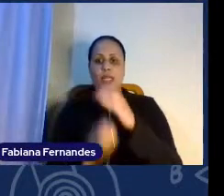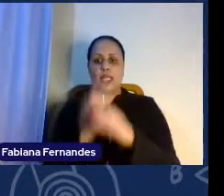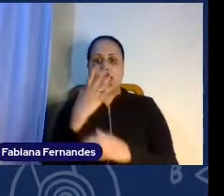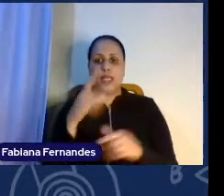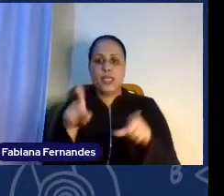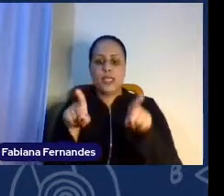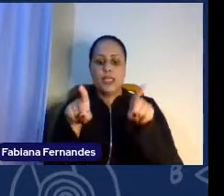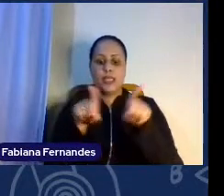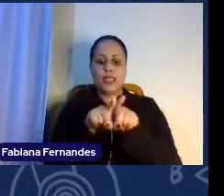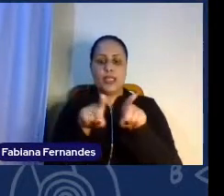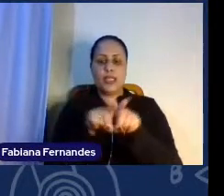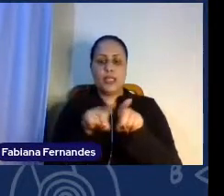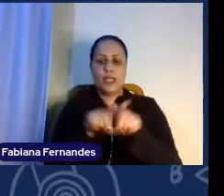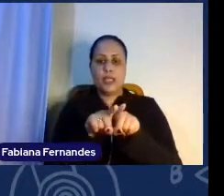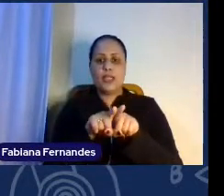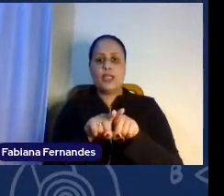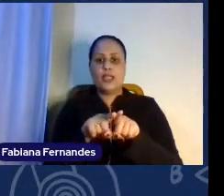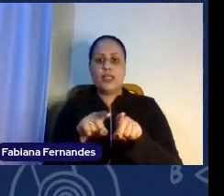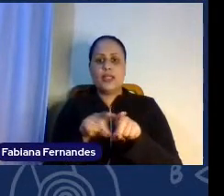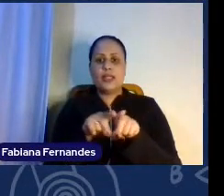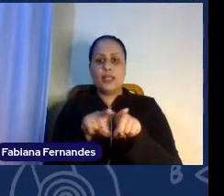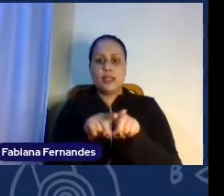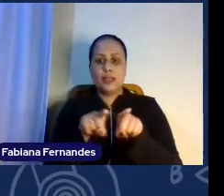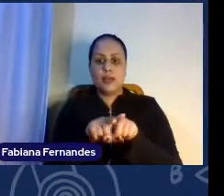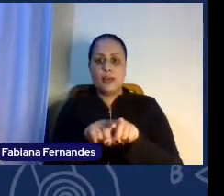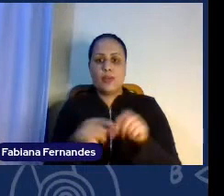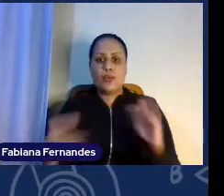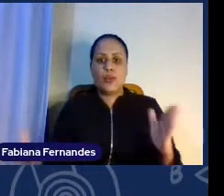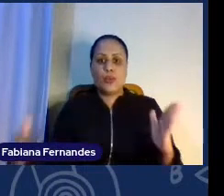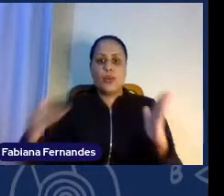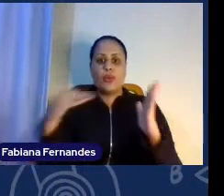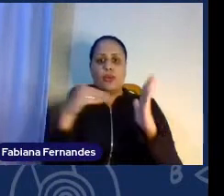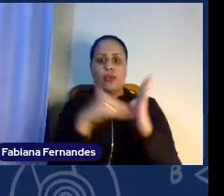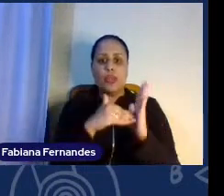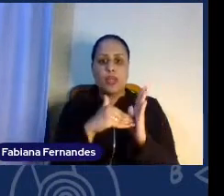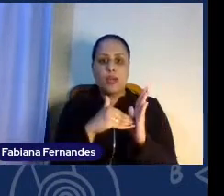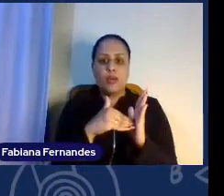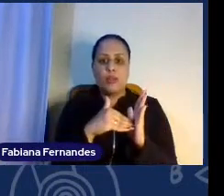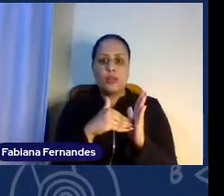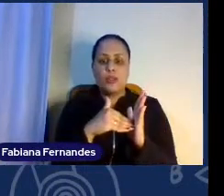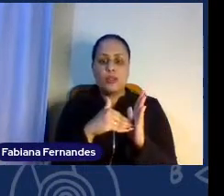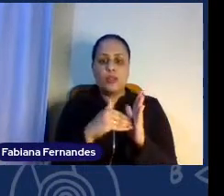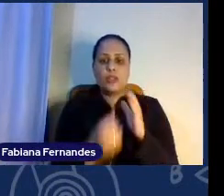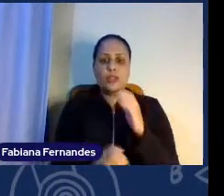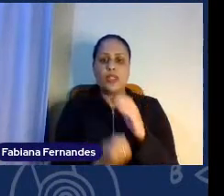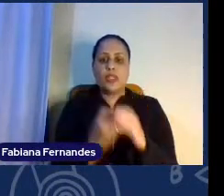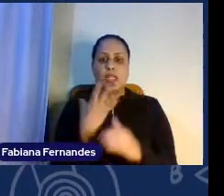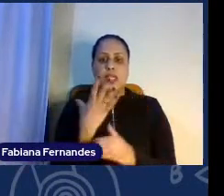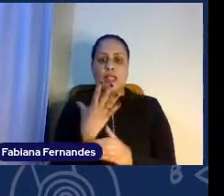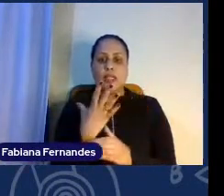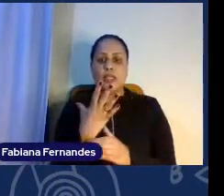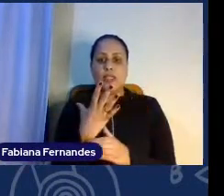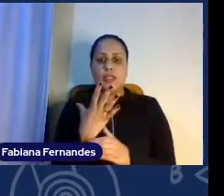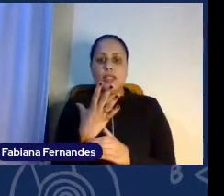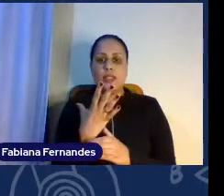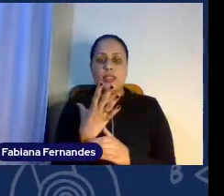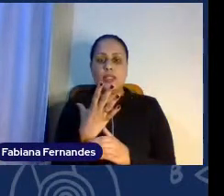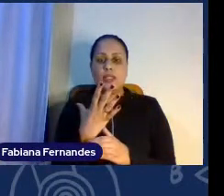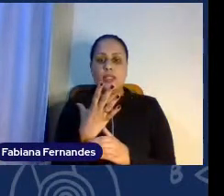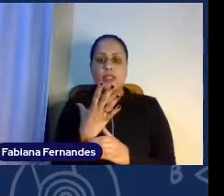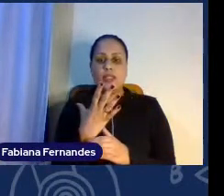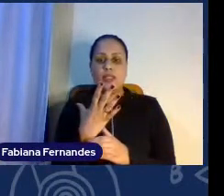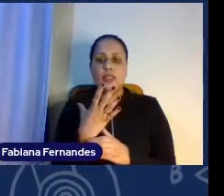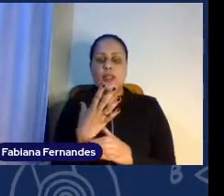bulbo raquídeo. Y la parte final de ese tubo neural da origen a la médula